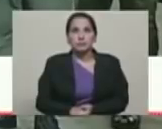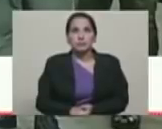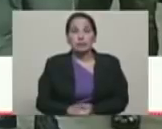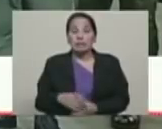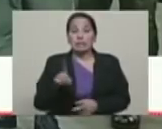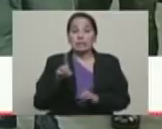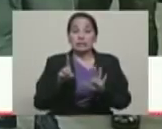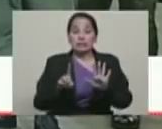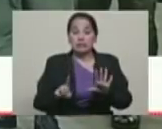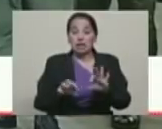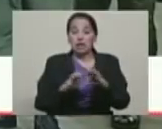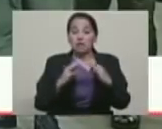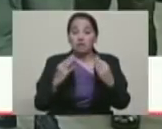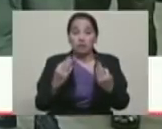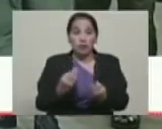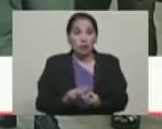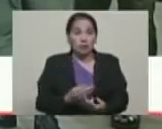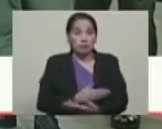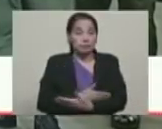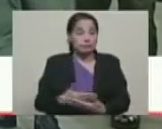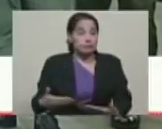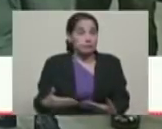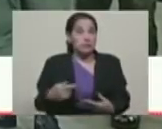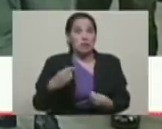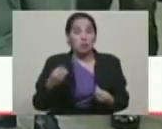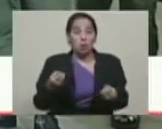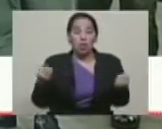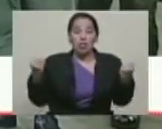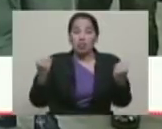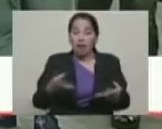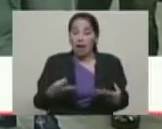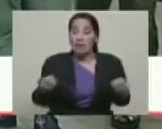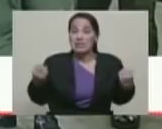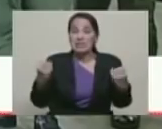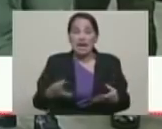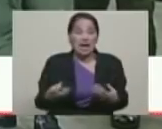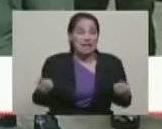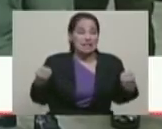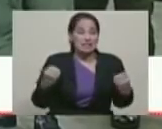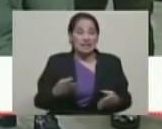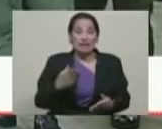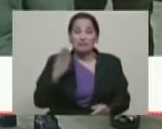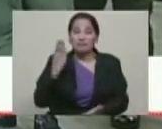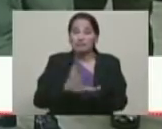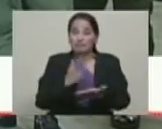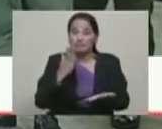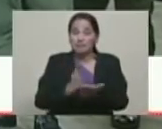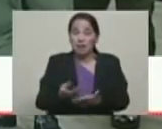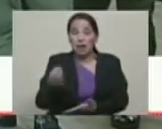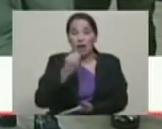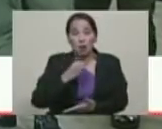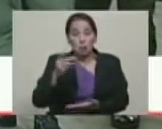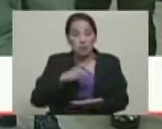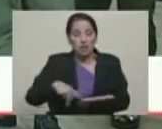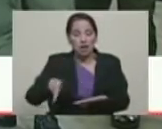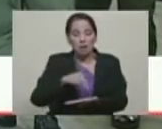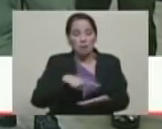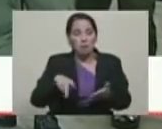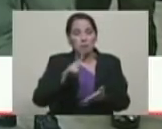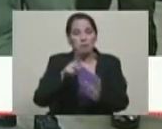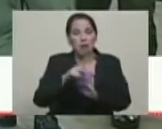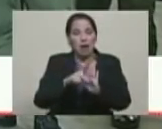familias debemos garantizar que le llegue su alimento, que le llegue su plan proteína